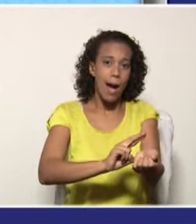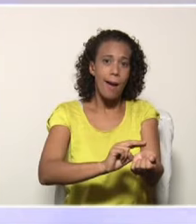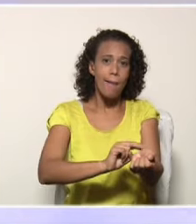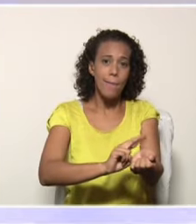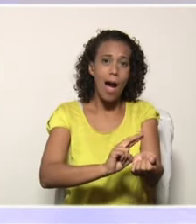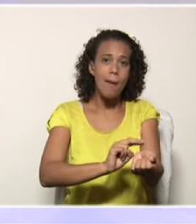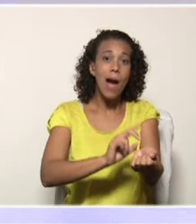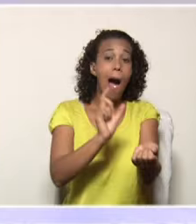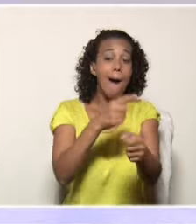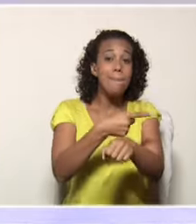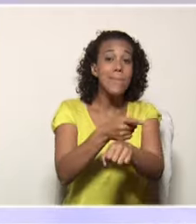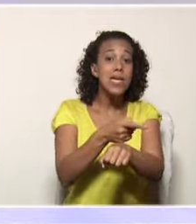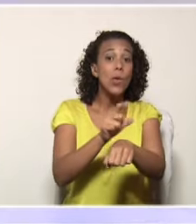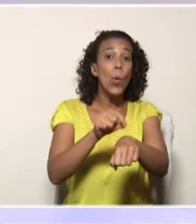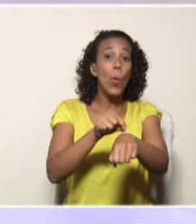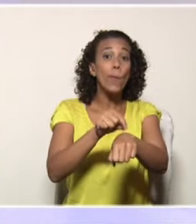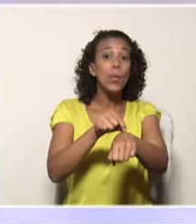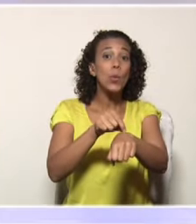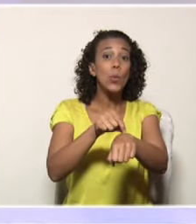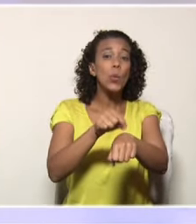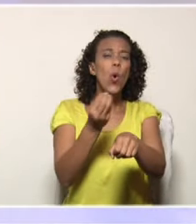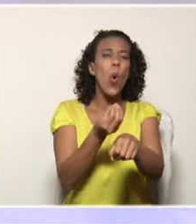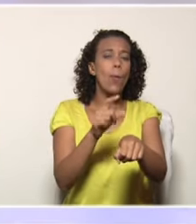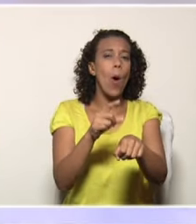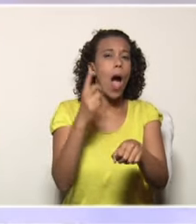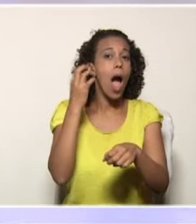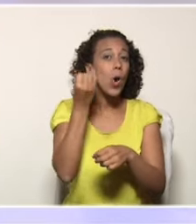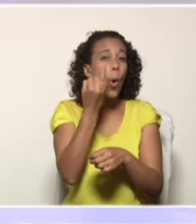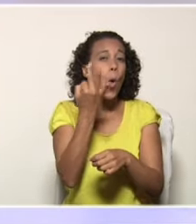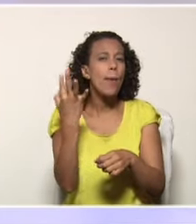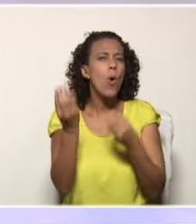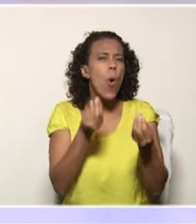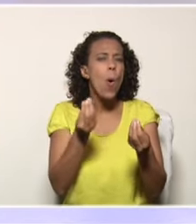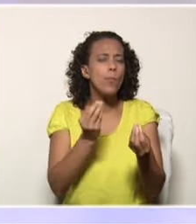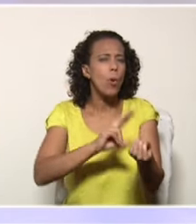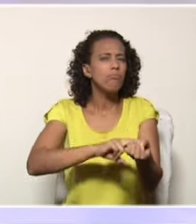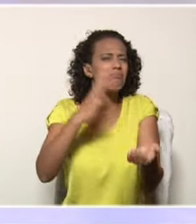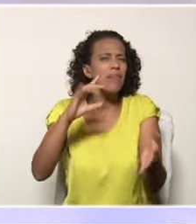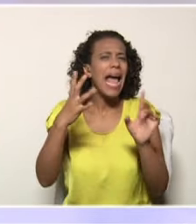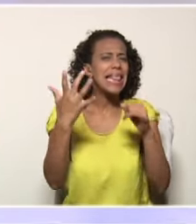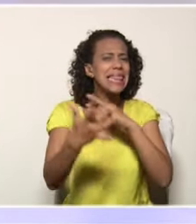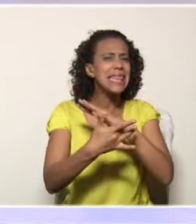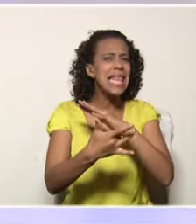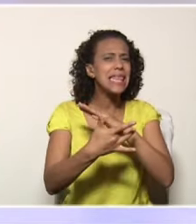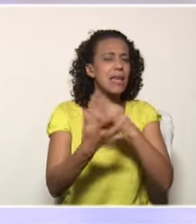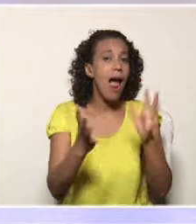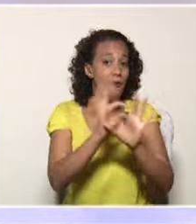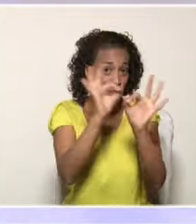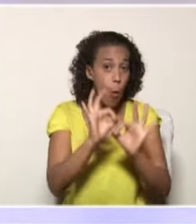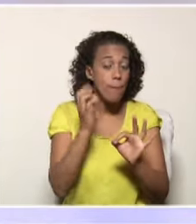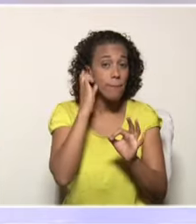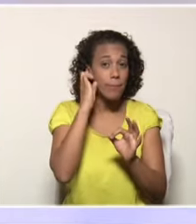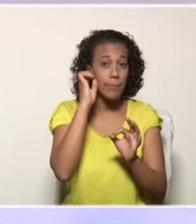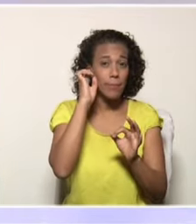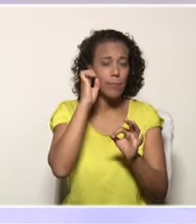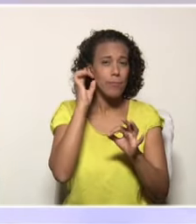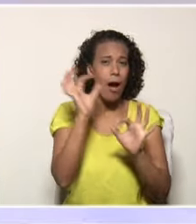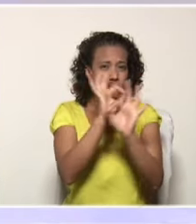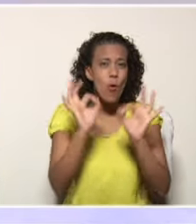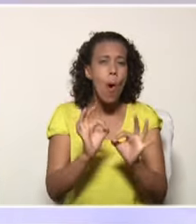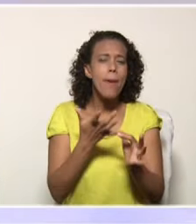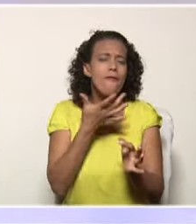¿Cómo tomamos o cómo nos tomamos nosotros el pulso? ¿Ok? La manera más sencilla es una